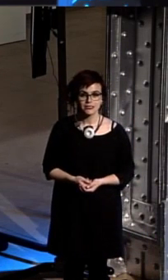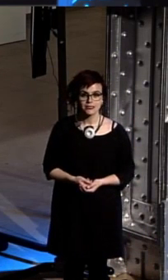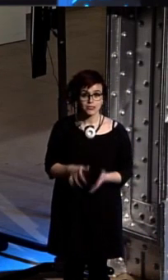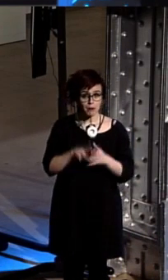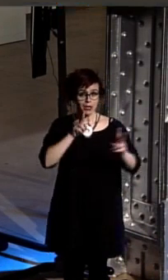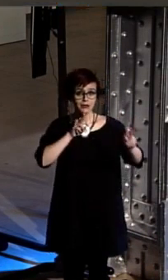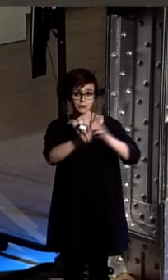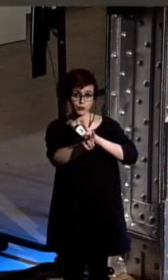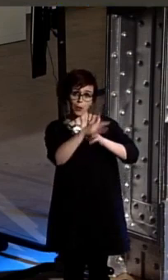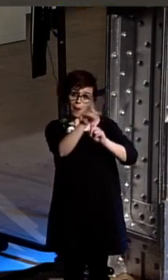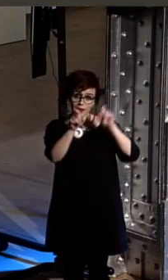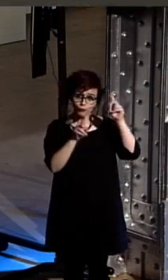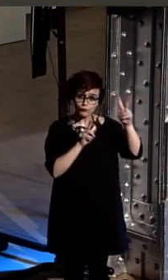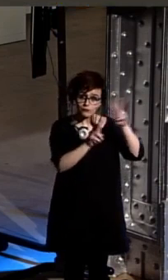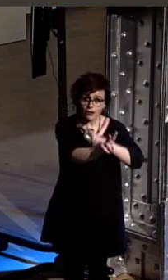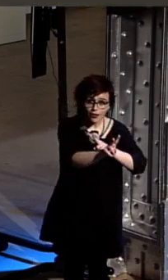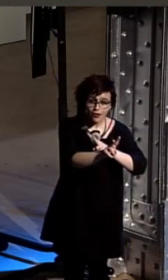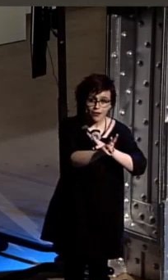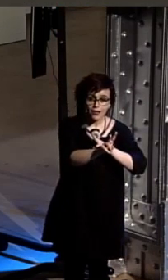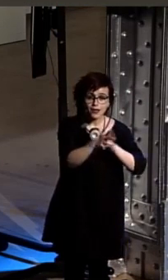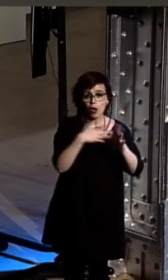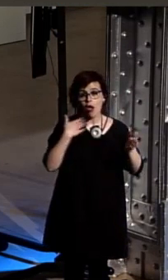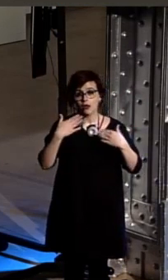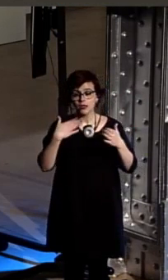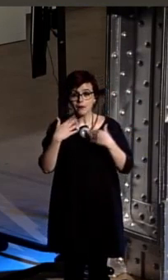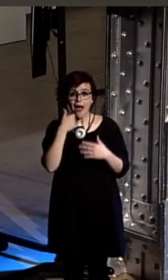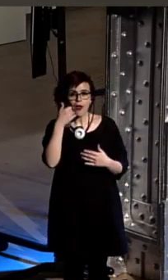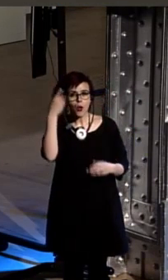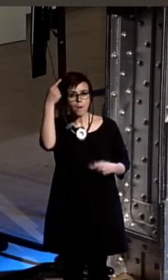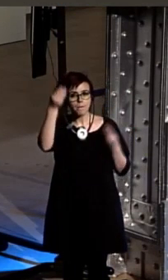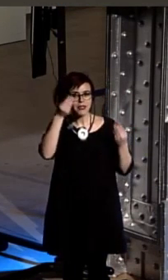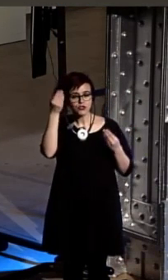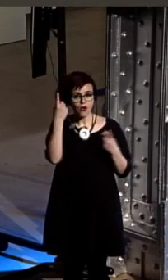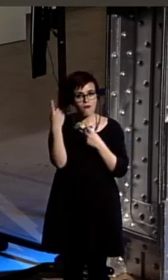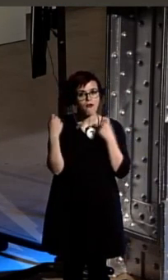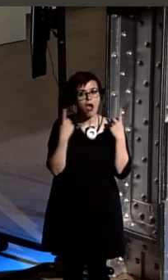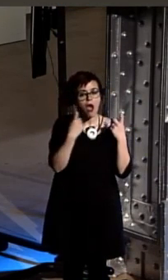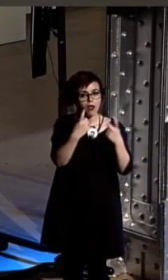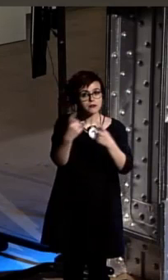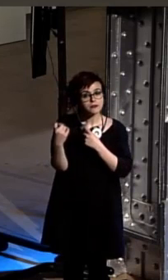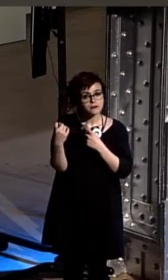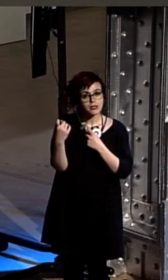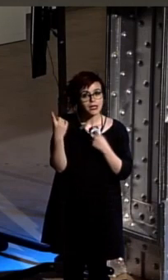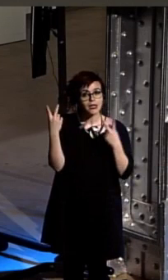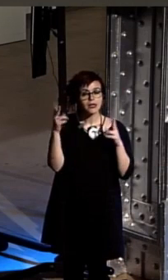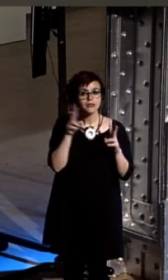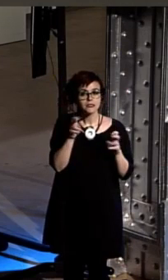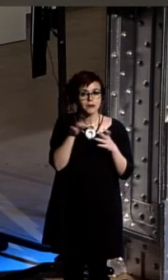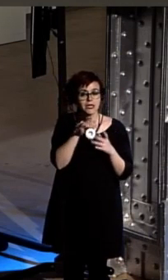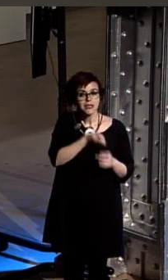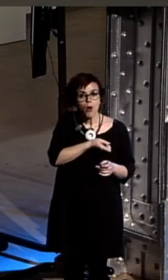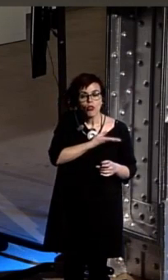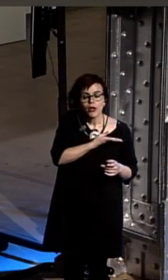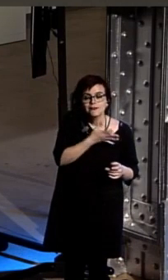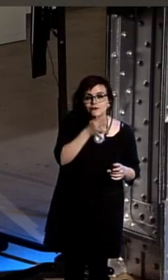Te respondo con otra pregunta en realidad que venía pensando en esta conversación de algo que yo creo que falta en la mesa, que es la ambigüedad de las